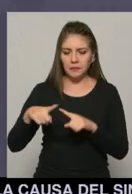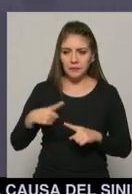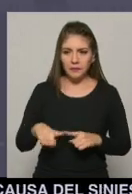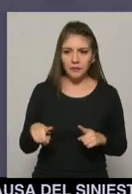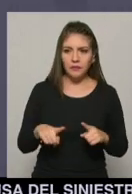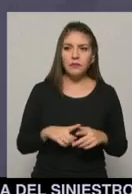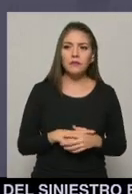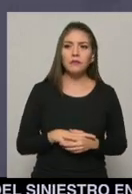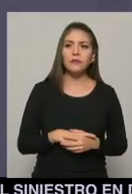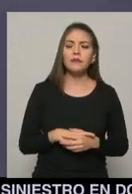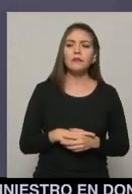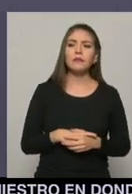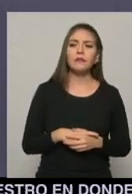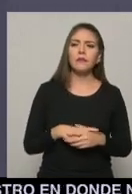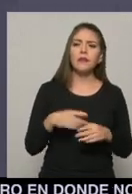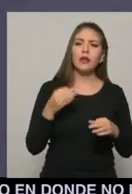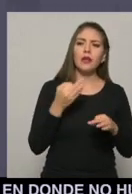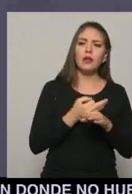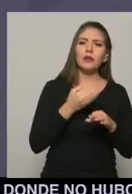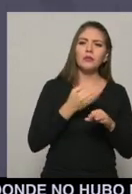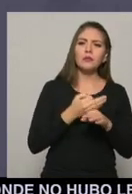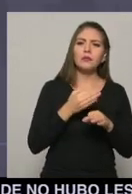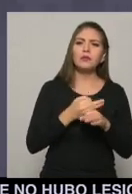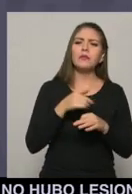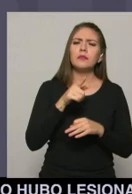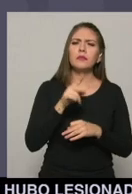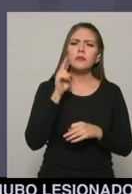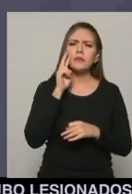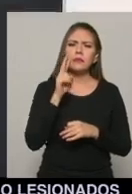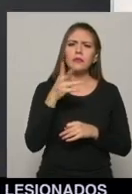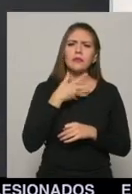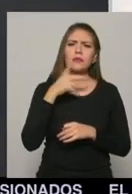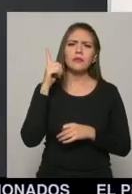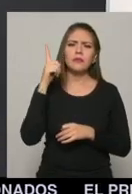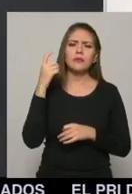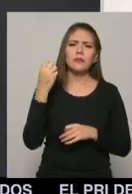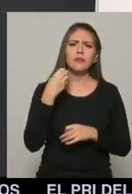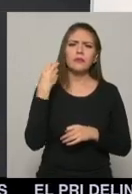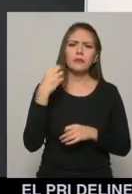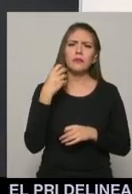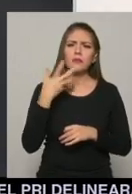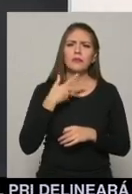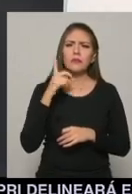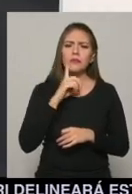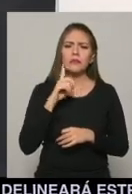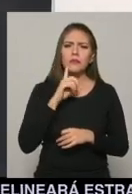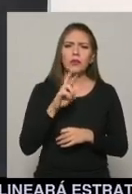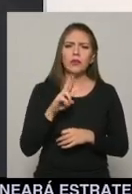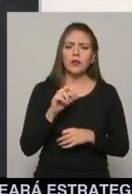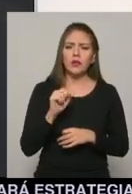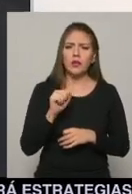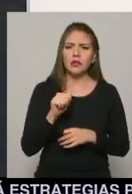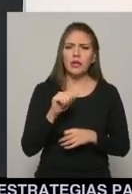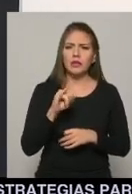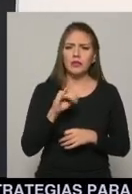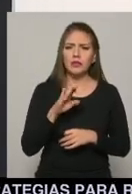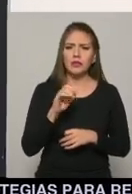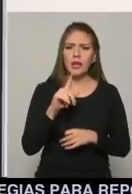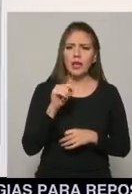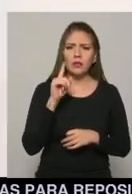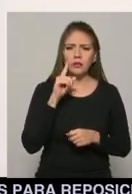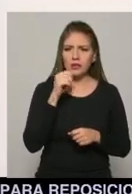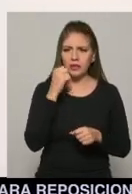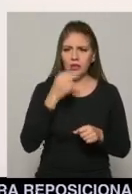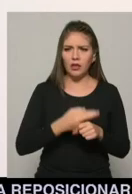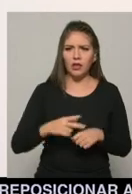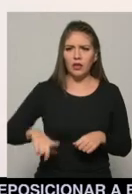este instante nos estamos enlazando a un evento en el que se encuentra presente Rosa Isela Rodríguez, secretaria de Gobierno. Esto